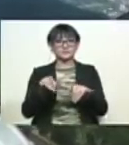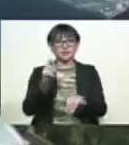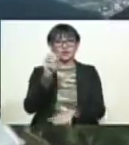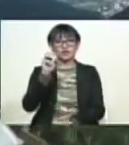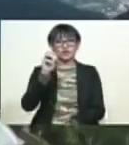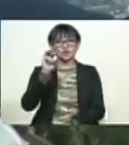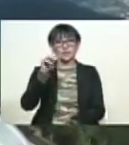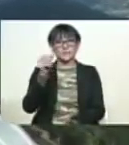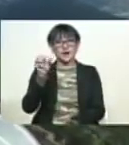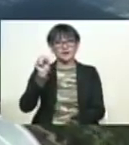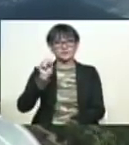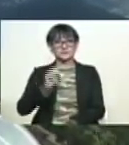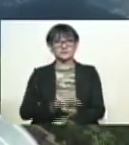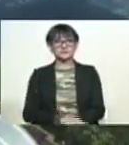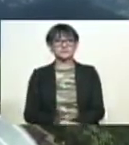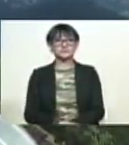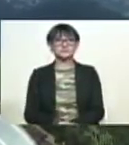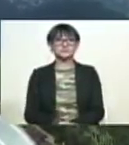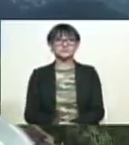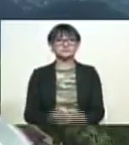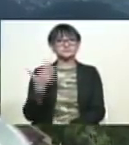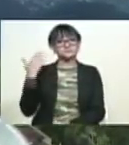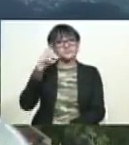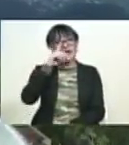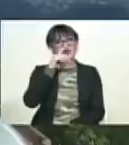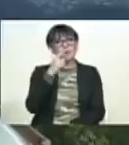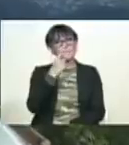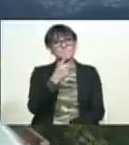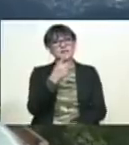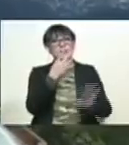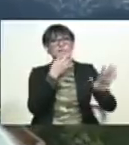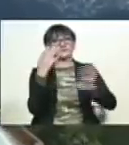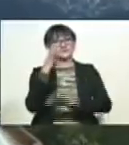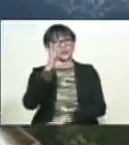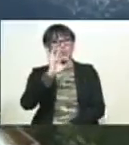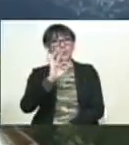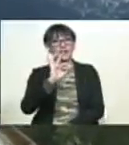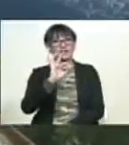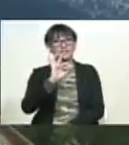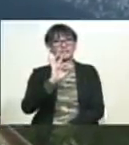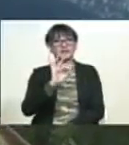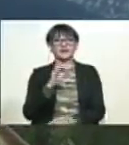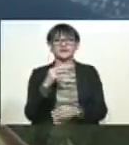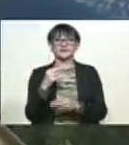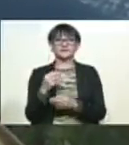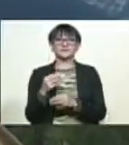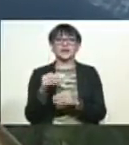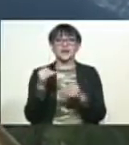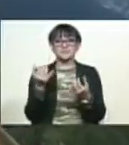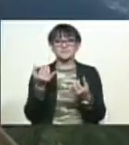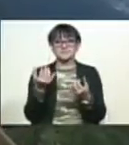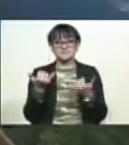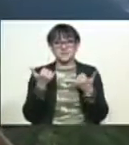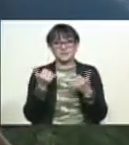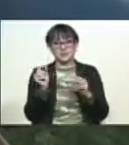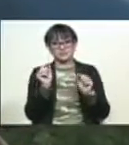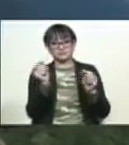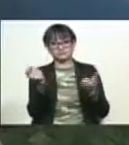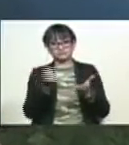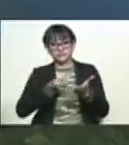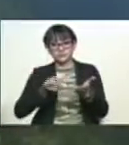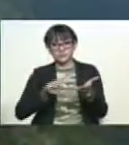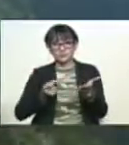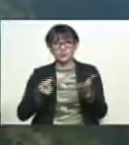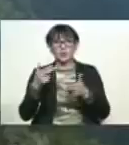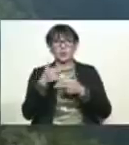Tomás Sanabria, quien en los años 50 diseñó y dirigió